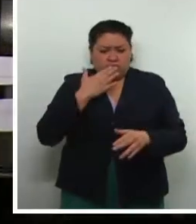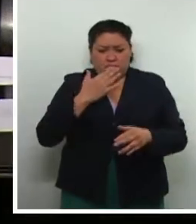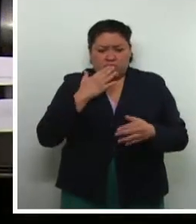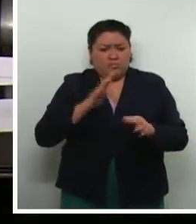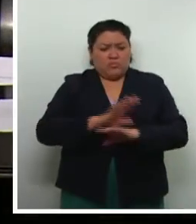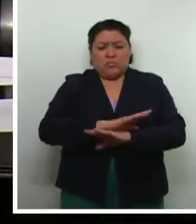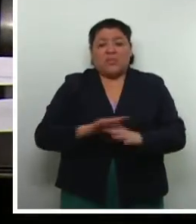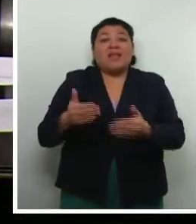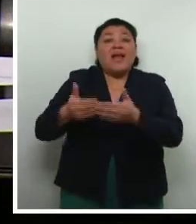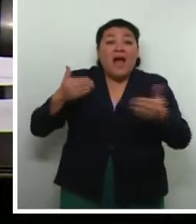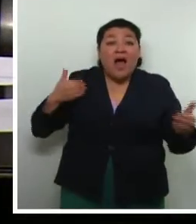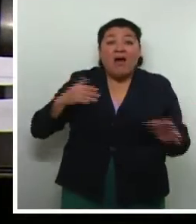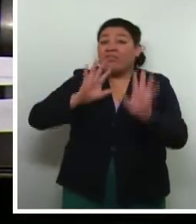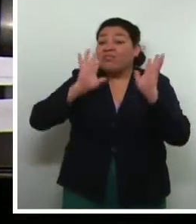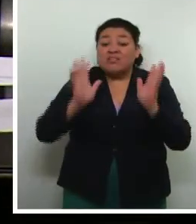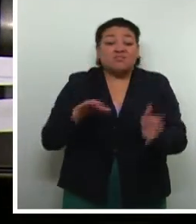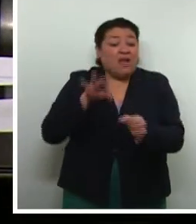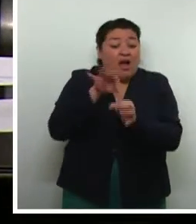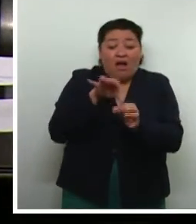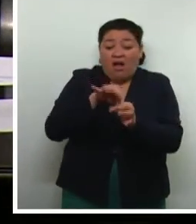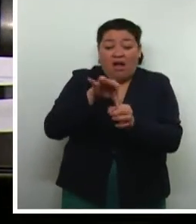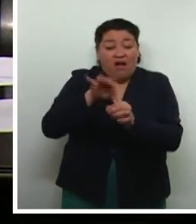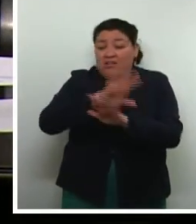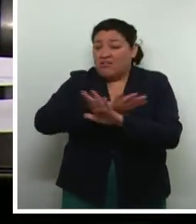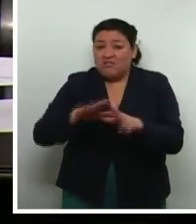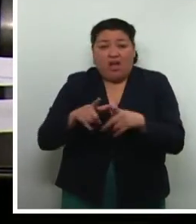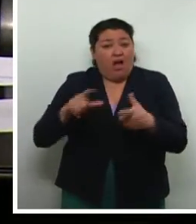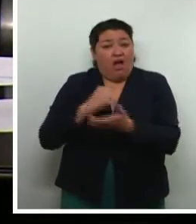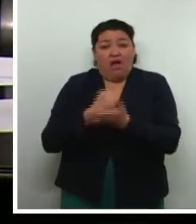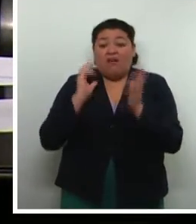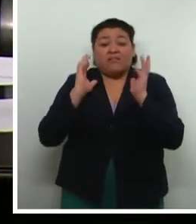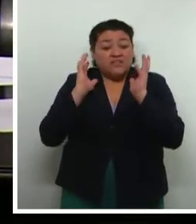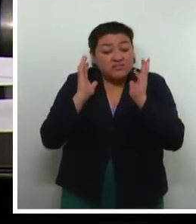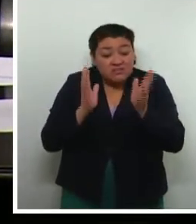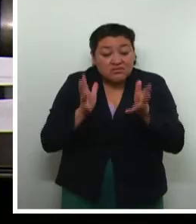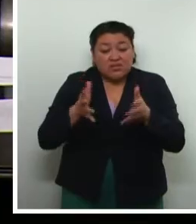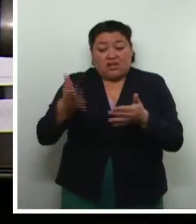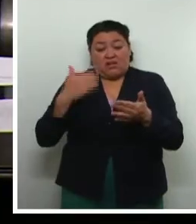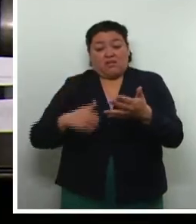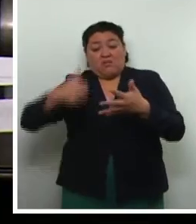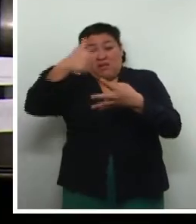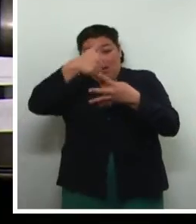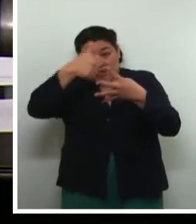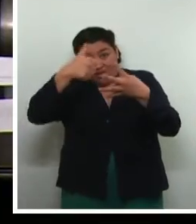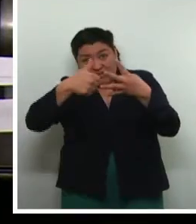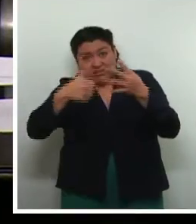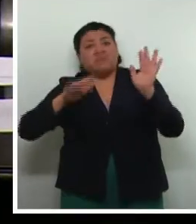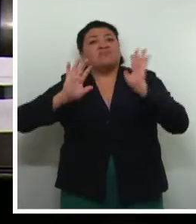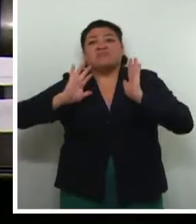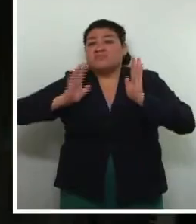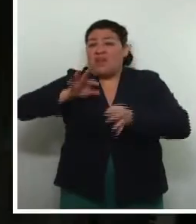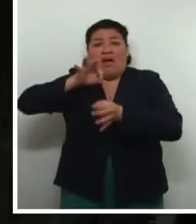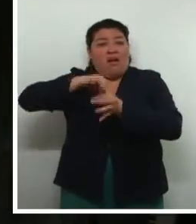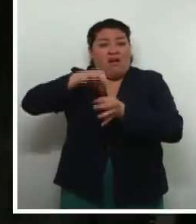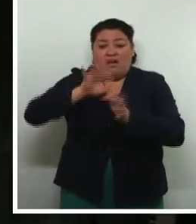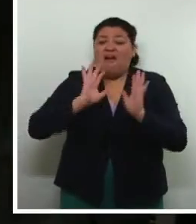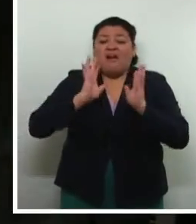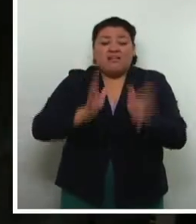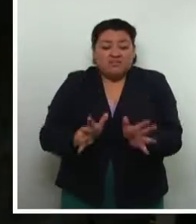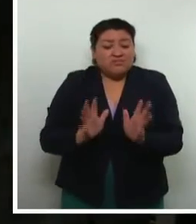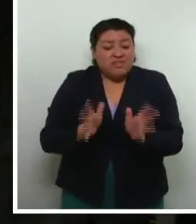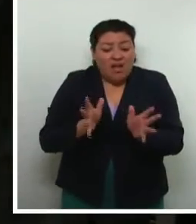que se votó en lo general, sí se votó en lo general y en lo particular cada uno de los